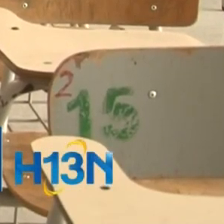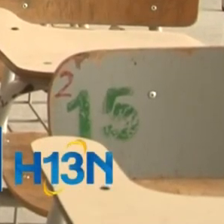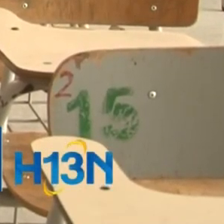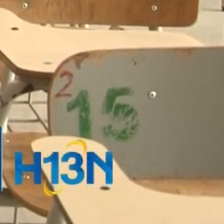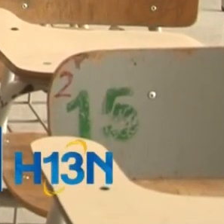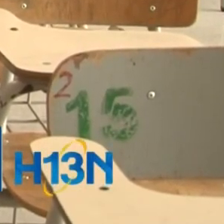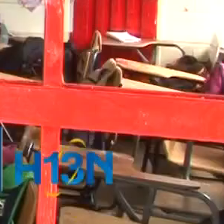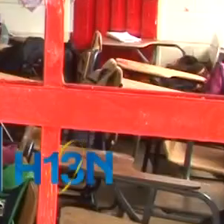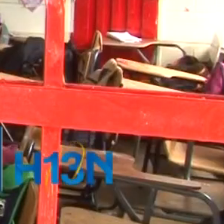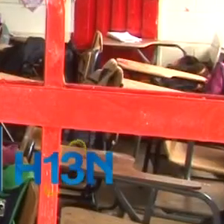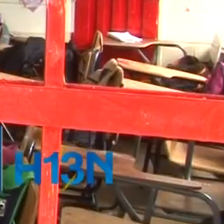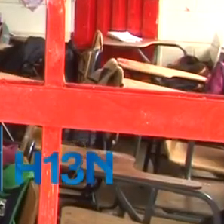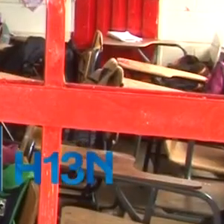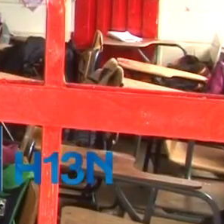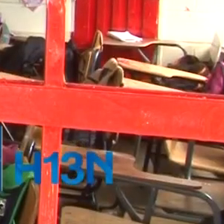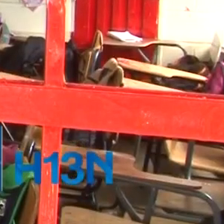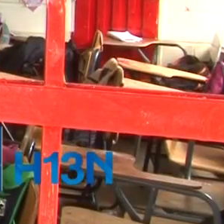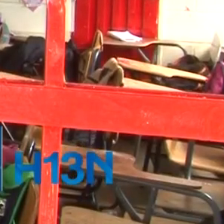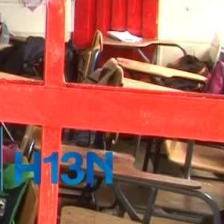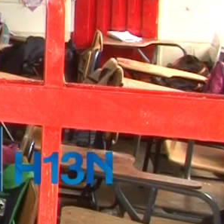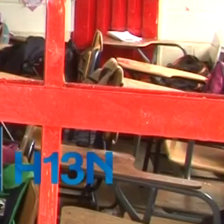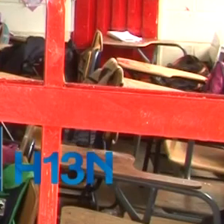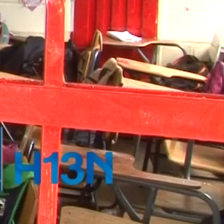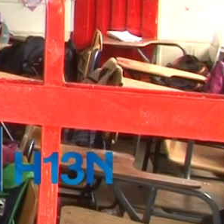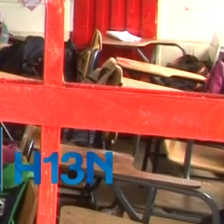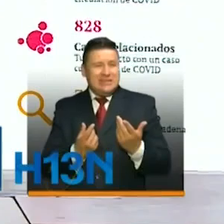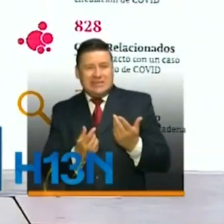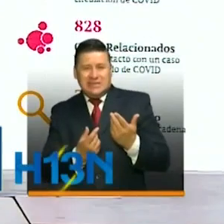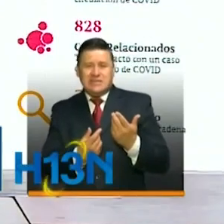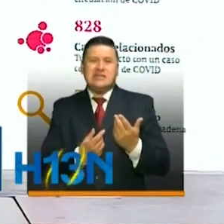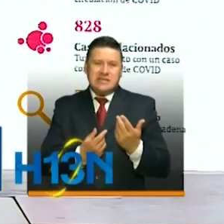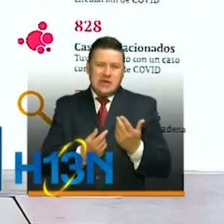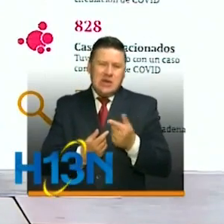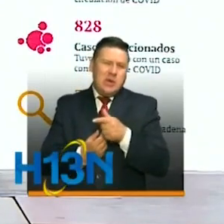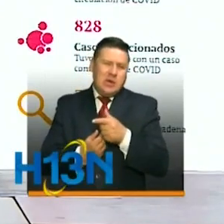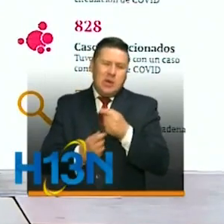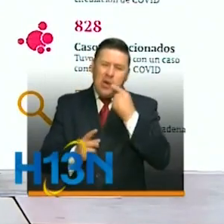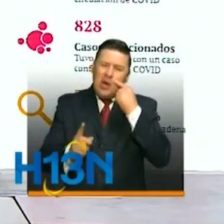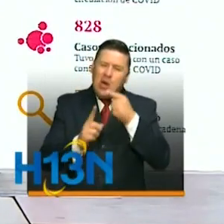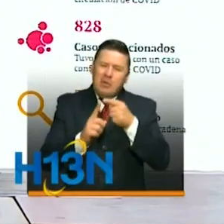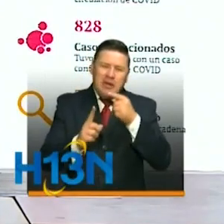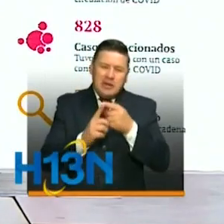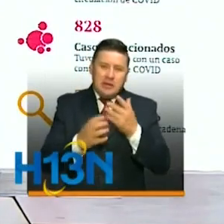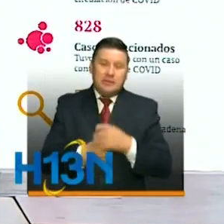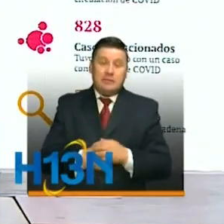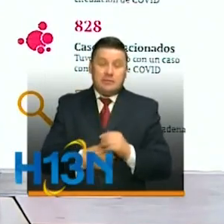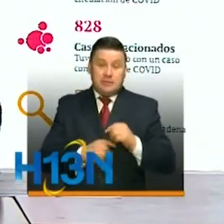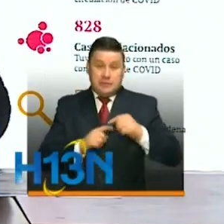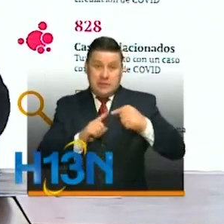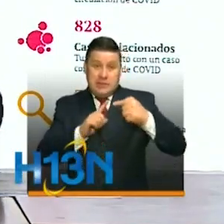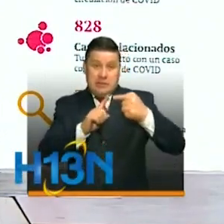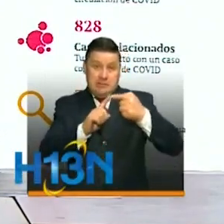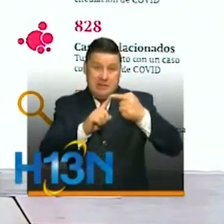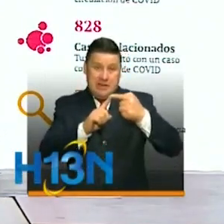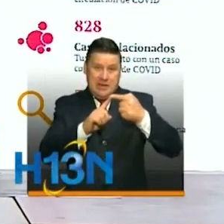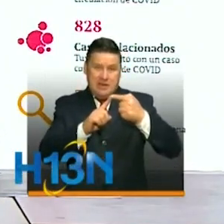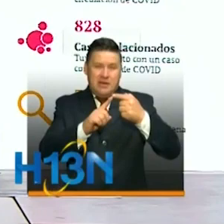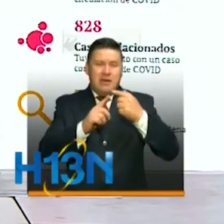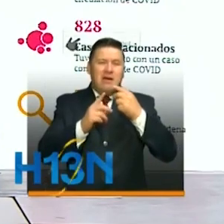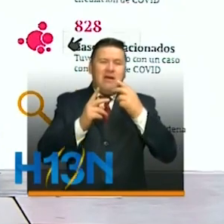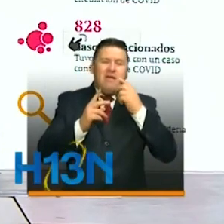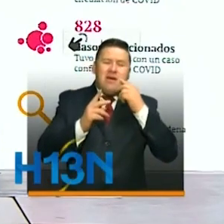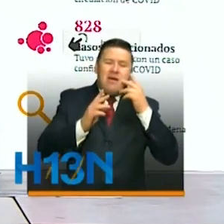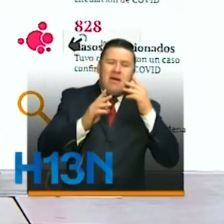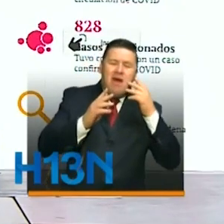continúan sin clases presenciales hasta el 31 de mayo. Con varios objetivos. El primero, quitarle la